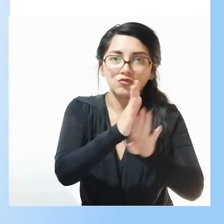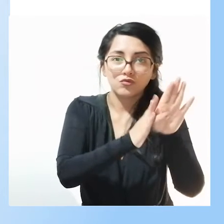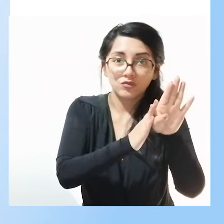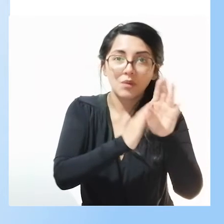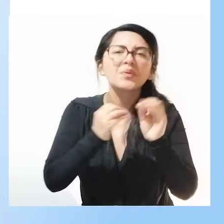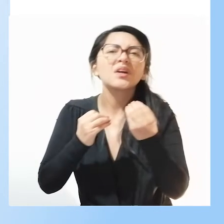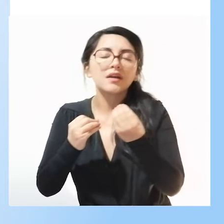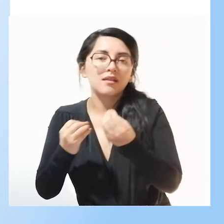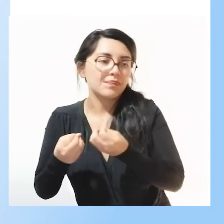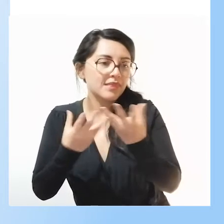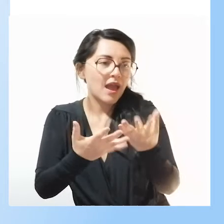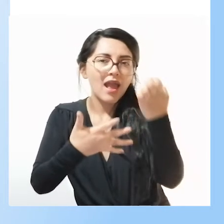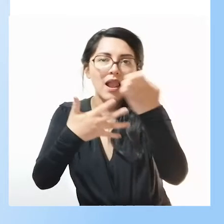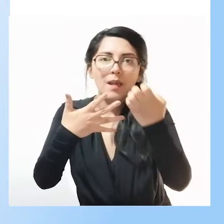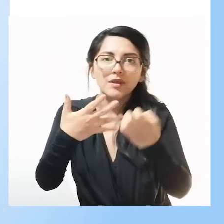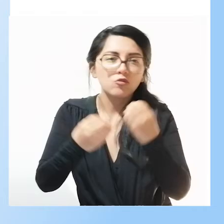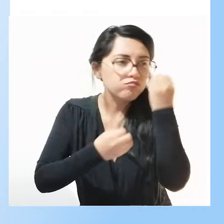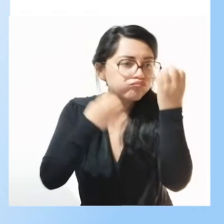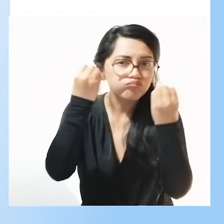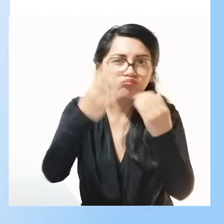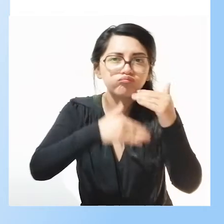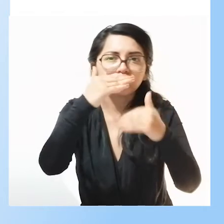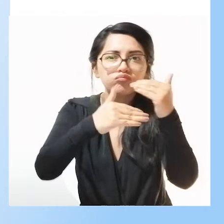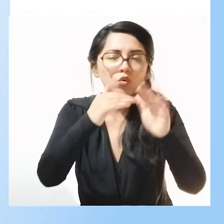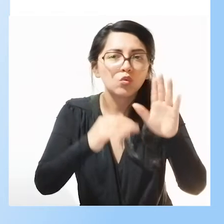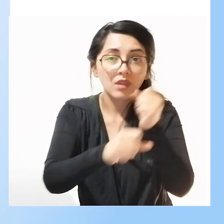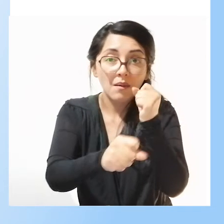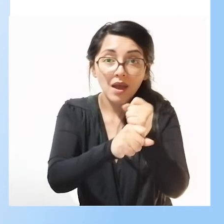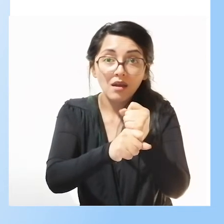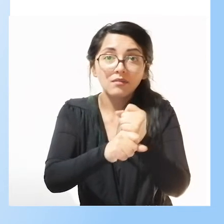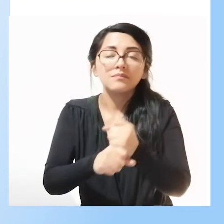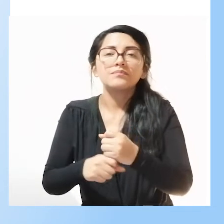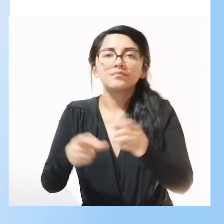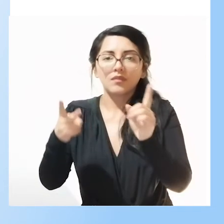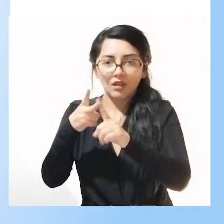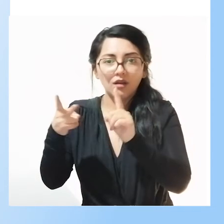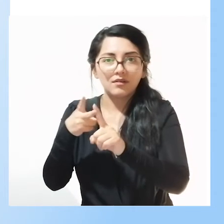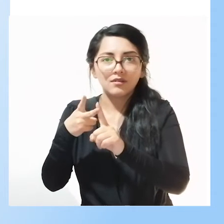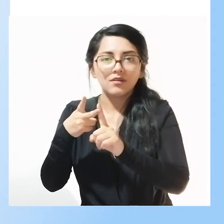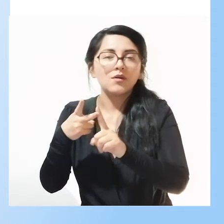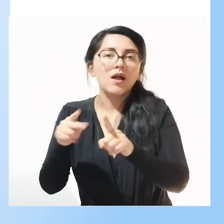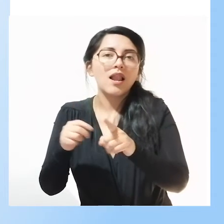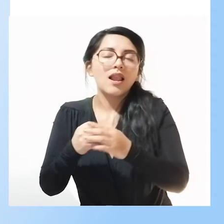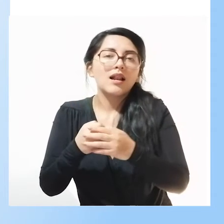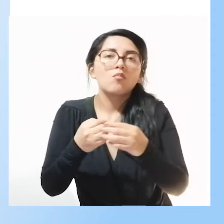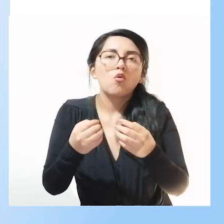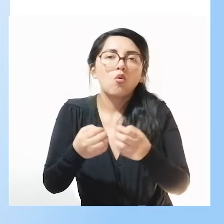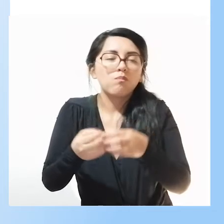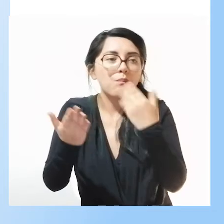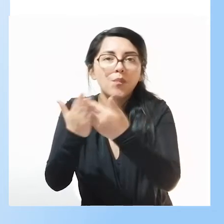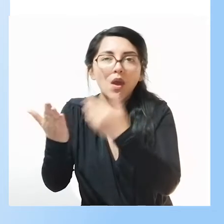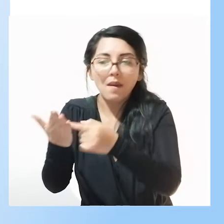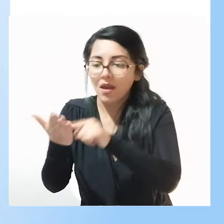al profesional elementos de innovación para su acción y luego le proporciona elementos de evidencia y